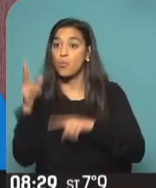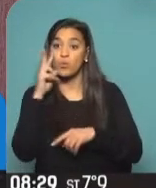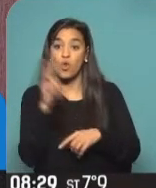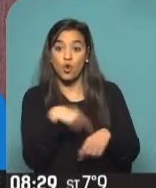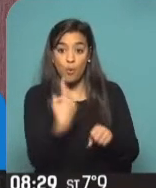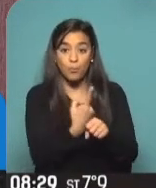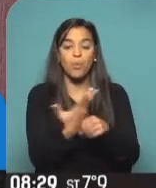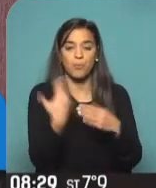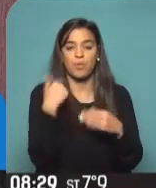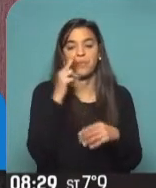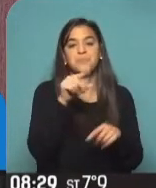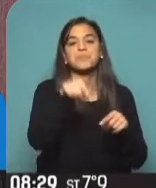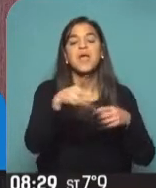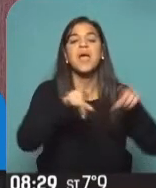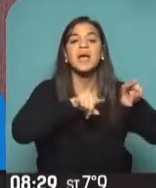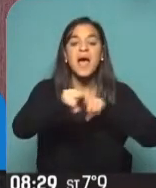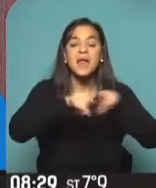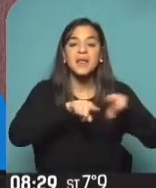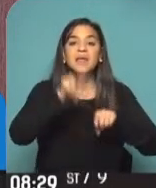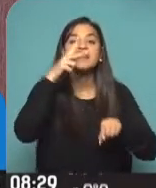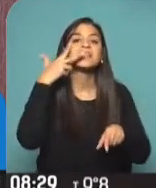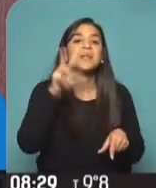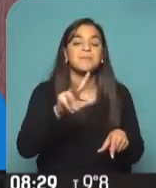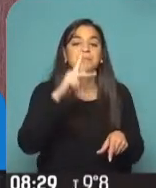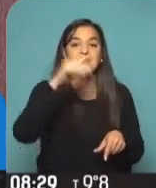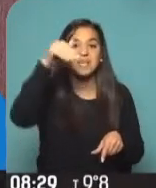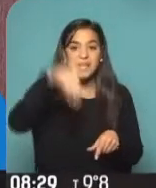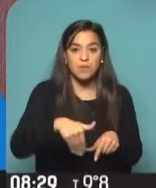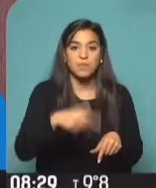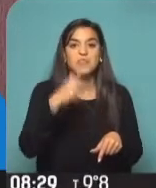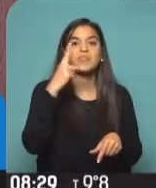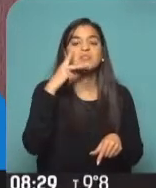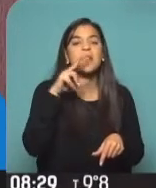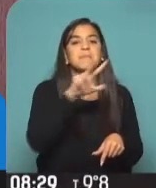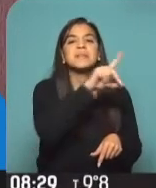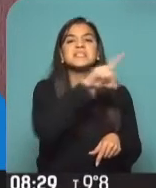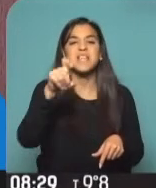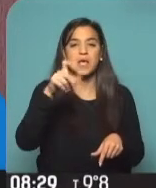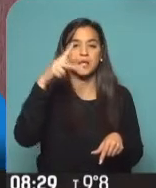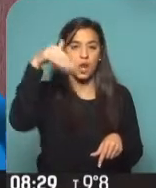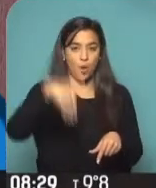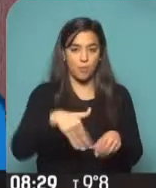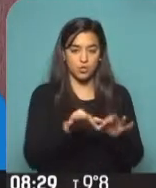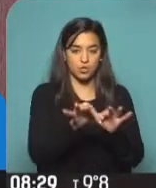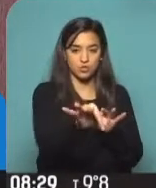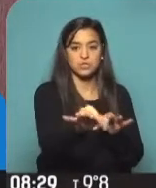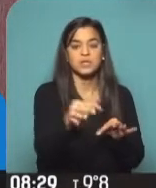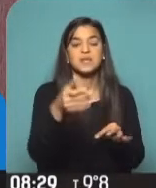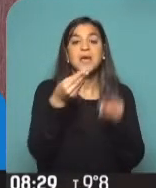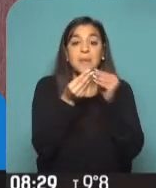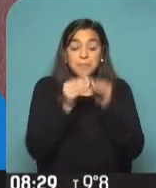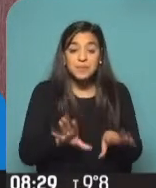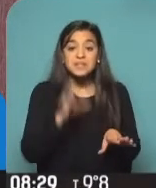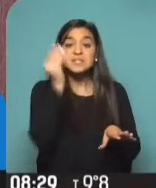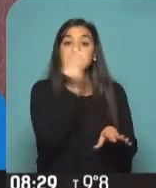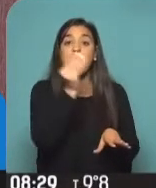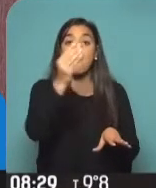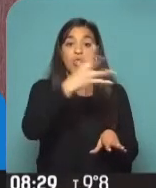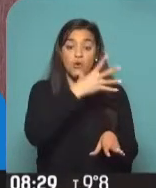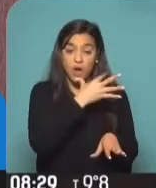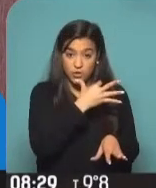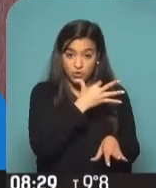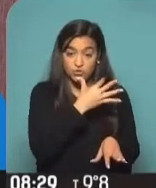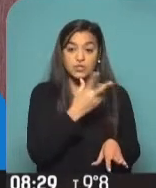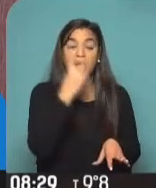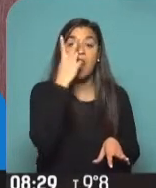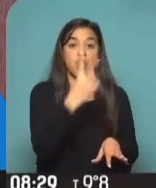de la oportunidad la carrera tiene 3000 kilómetros 3 mil 100 km se inicia el sábado 14 a